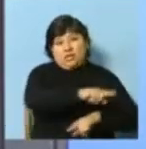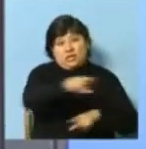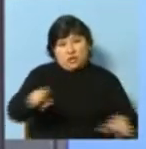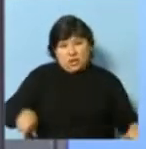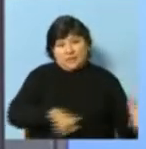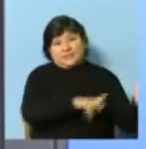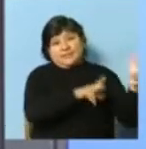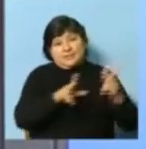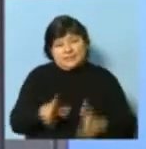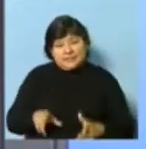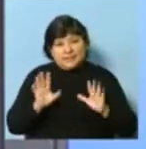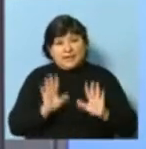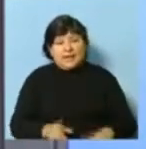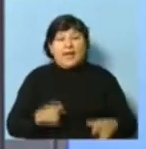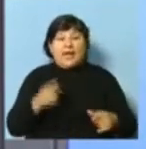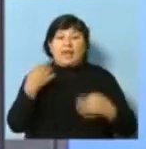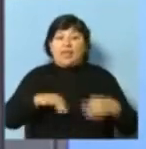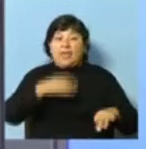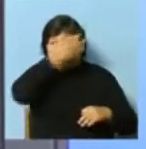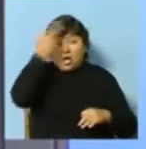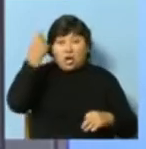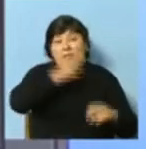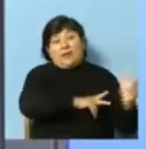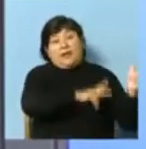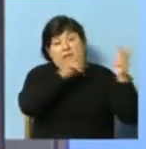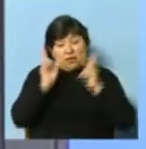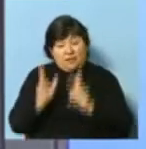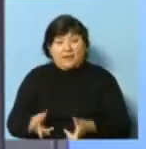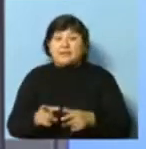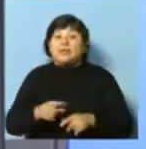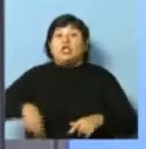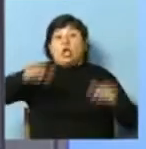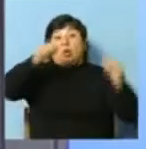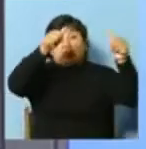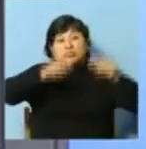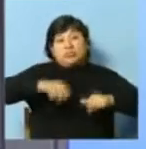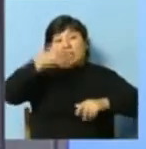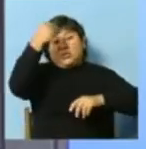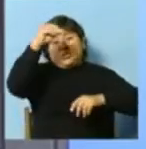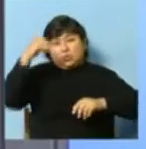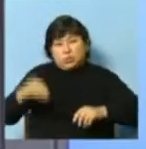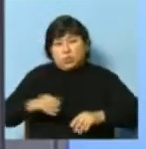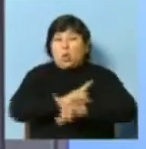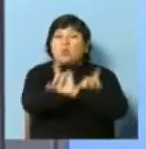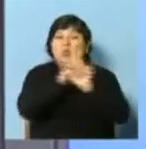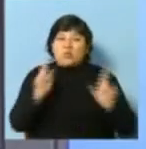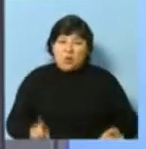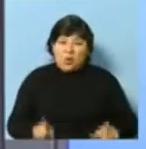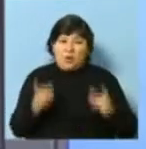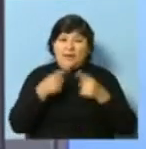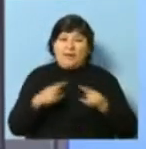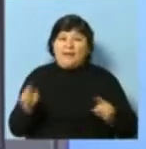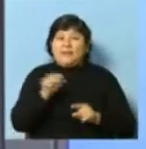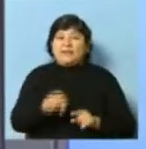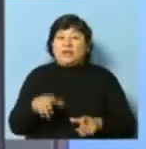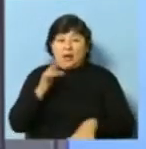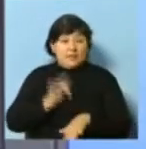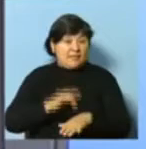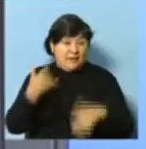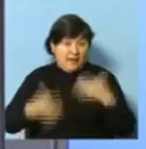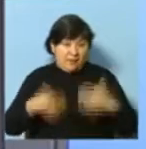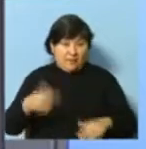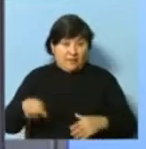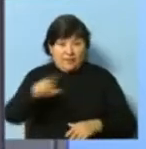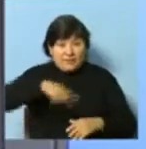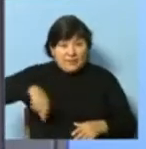precisas también del gobernador de que no se manchen a las paredes y pasó rápidamente este tema